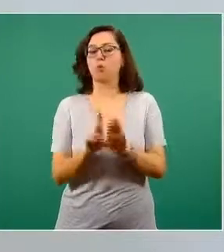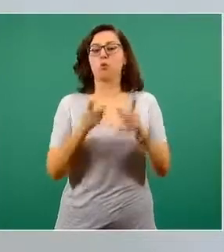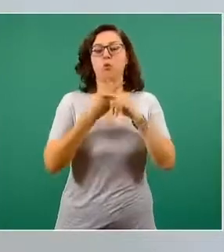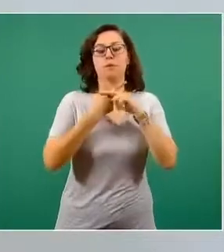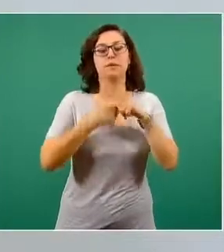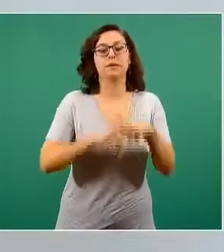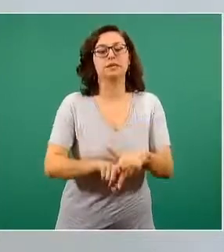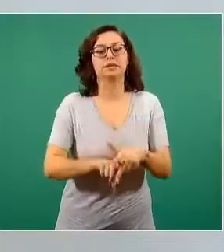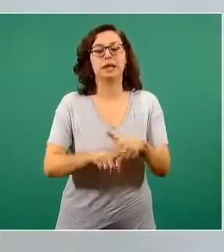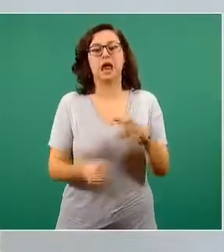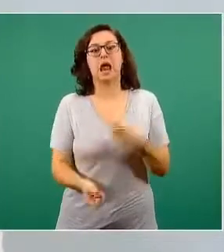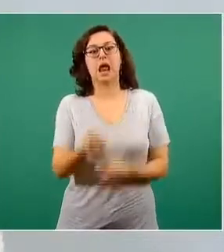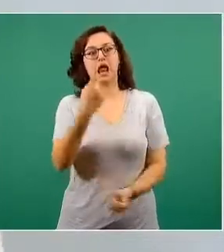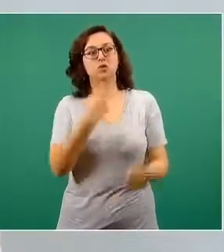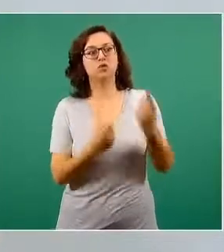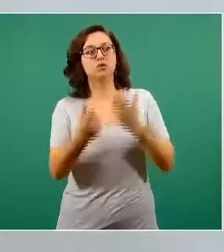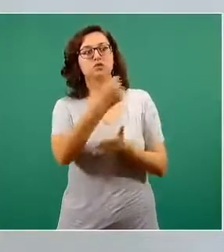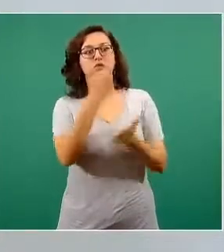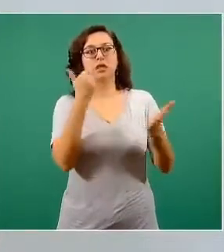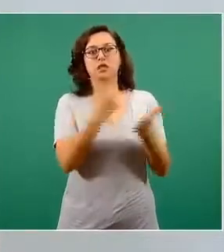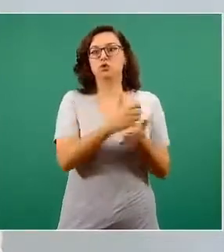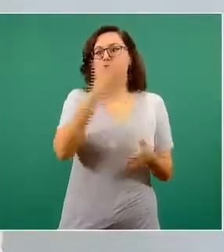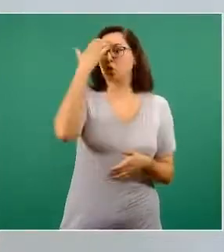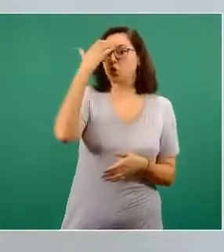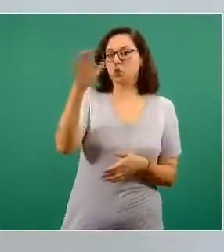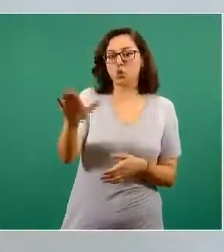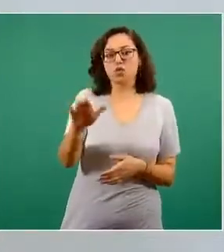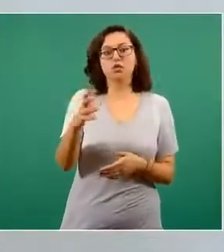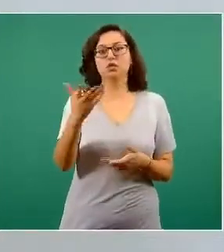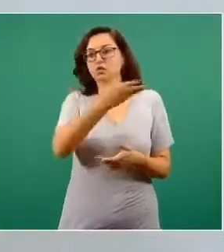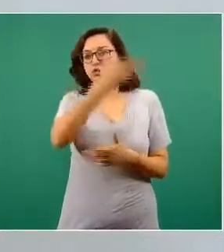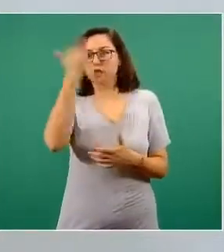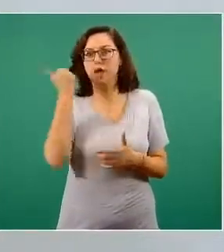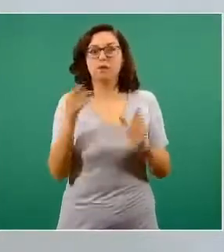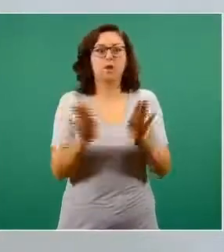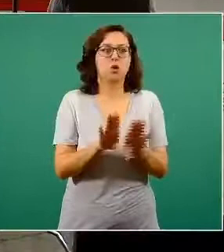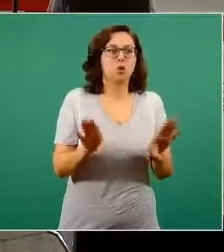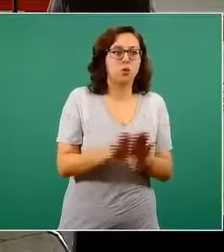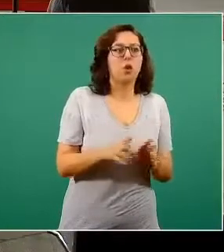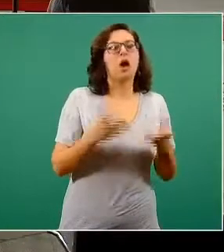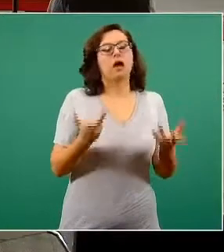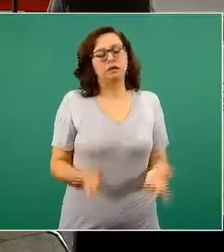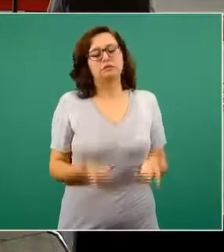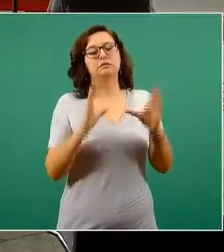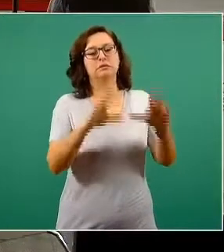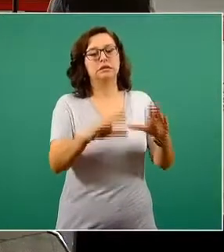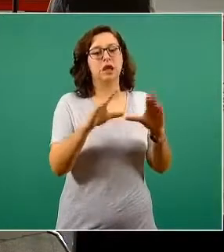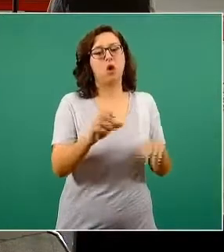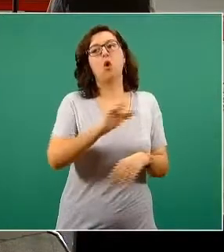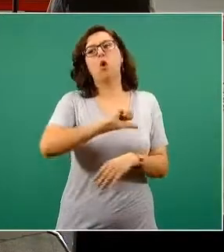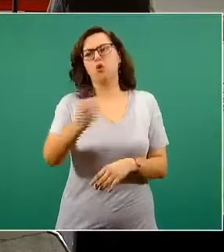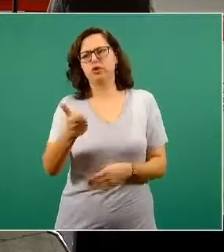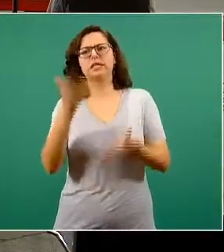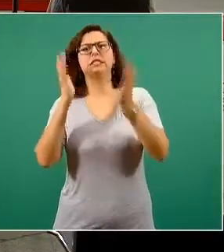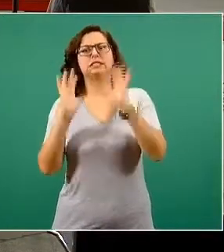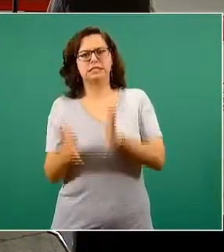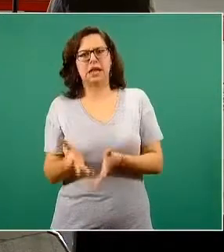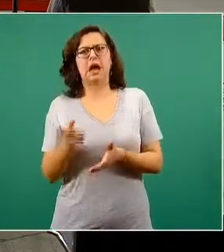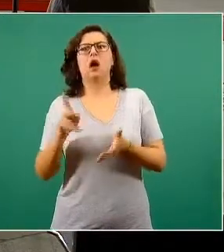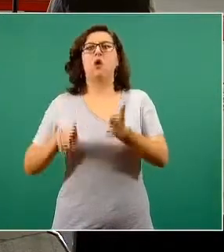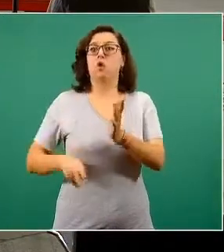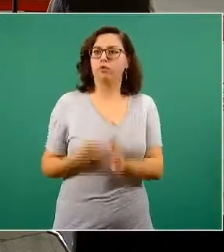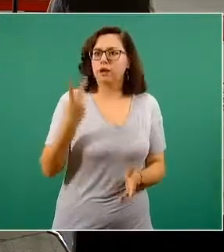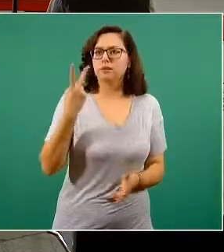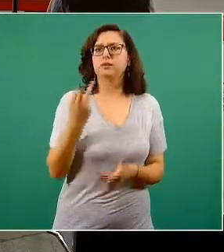ciudades que nunca lo han implementado, hay otras que ya lo han hecho y que más bien necesitan reactivarse, cada cuánto, cómo comunicar,